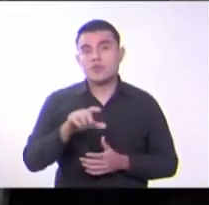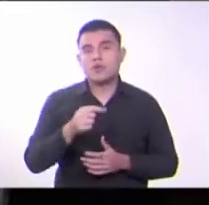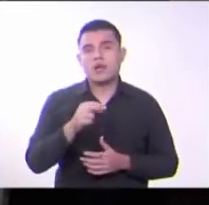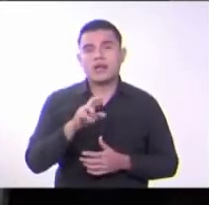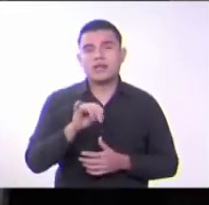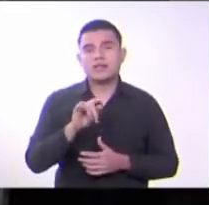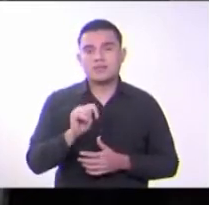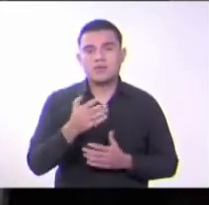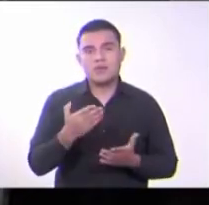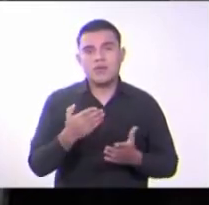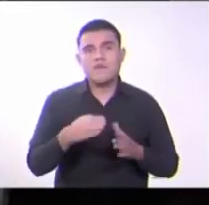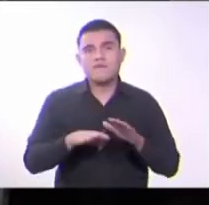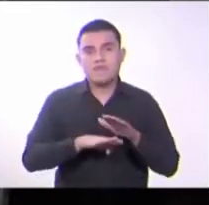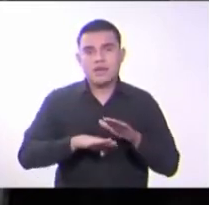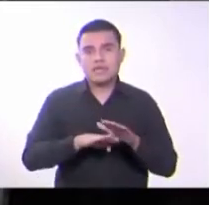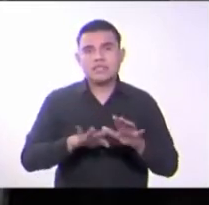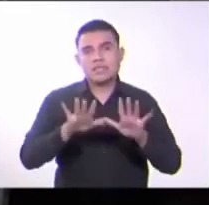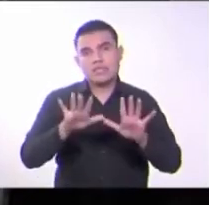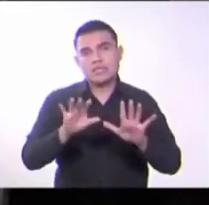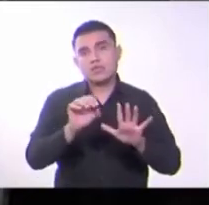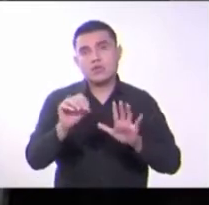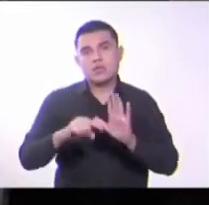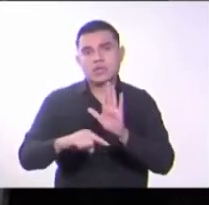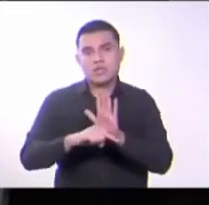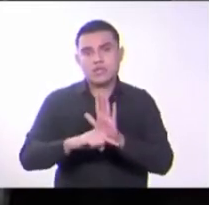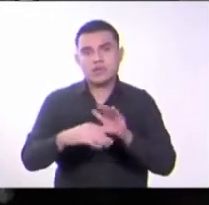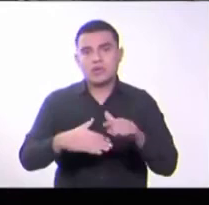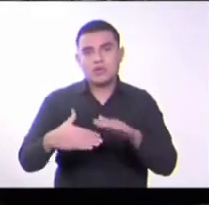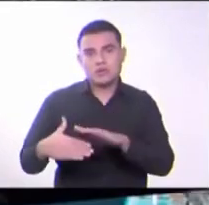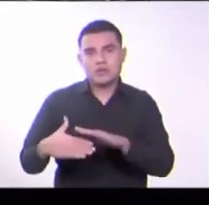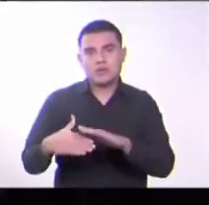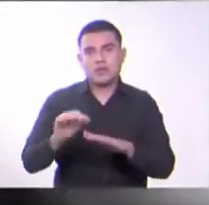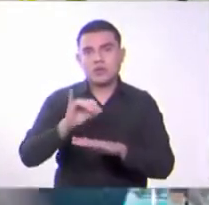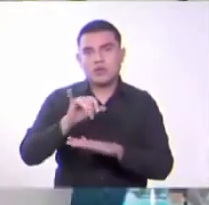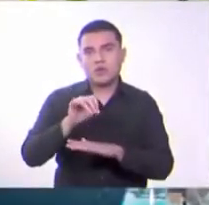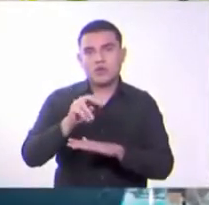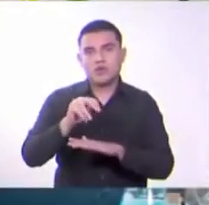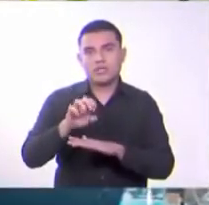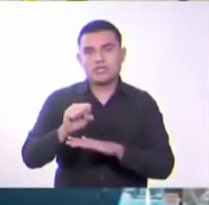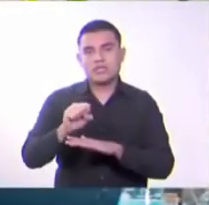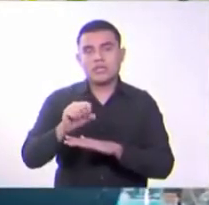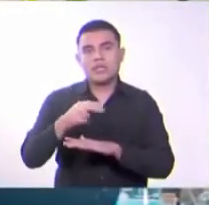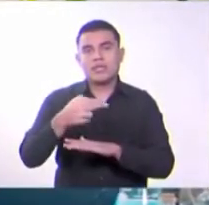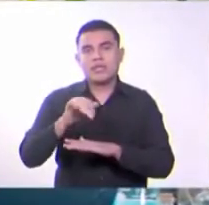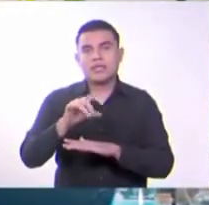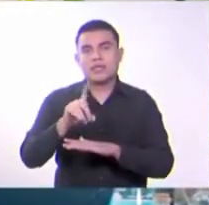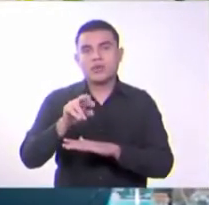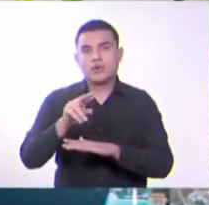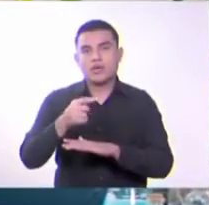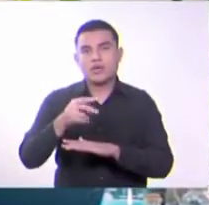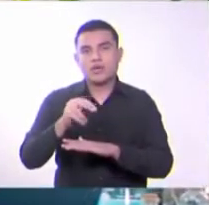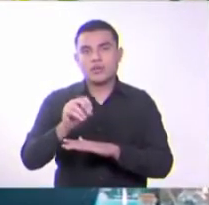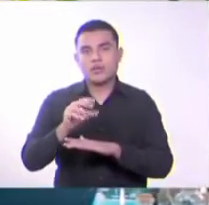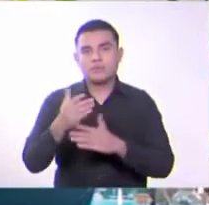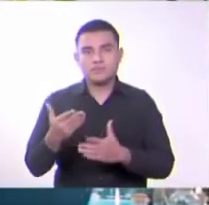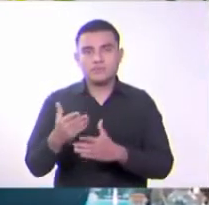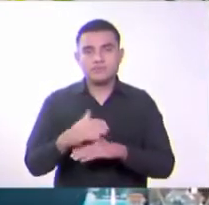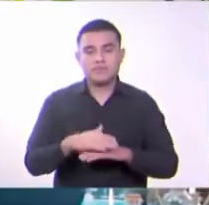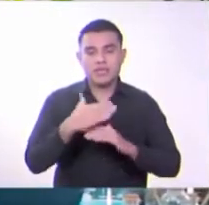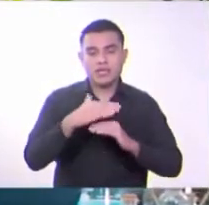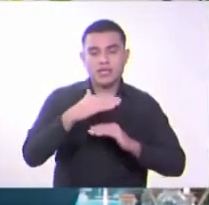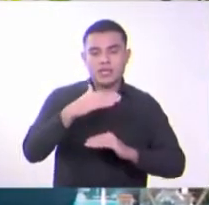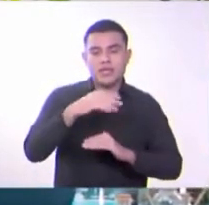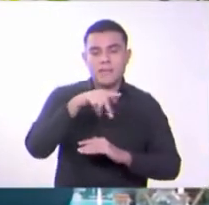logaritmo negativo de la actividad de los iones hidrógeno. La escala de pH nos sirve